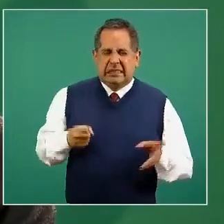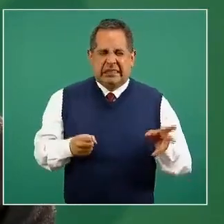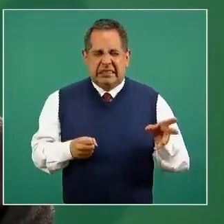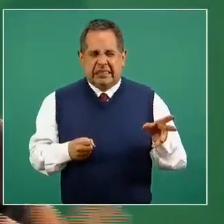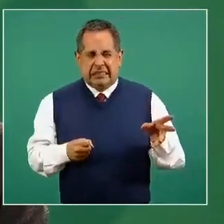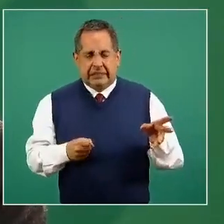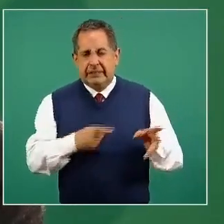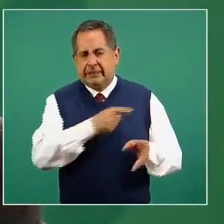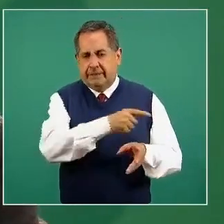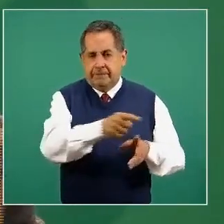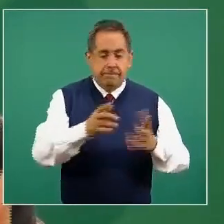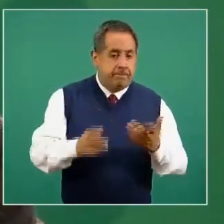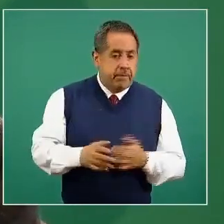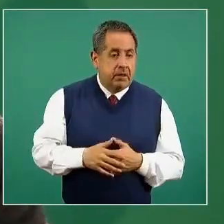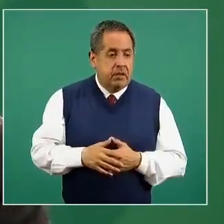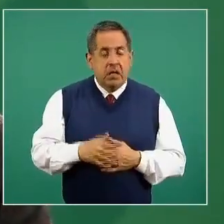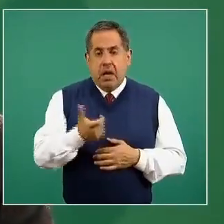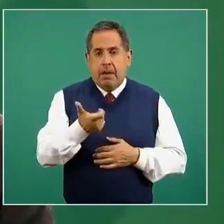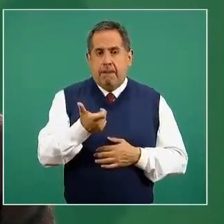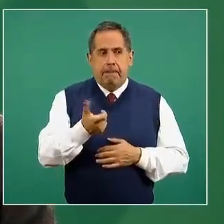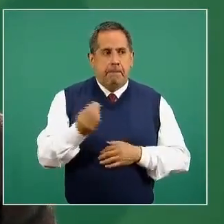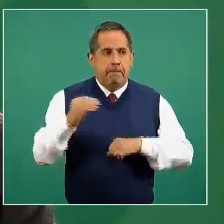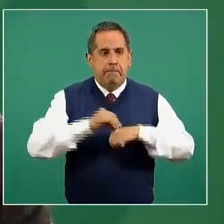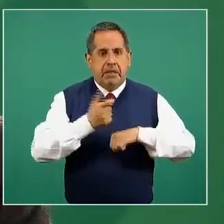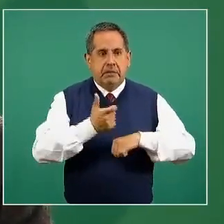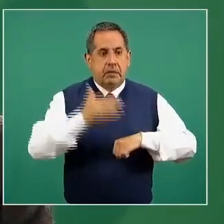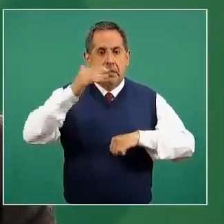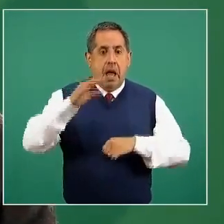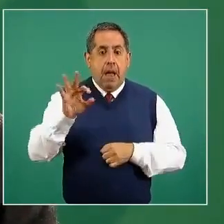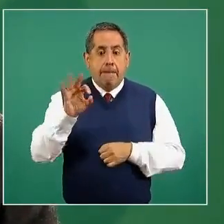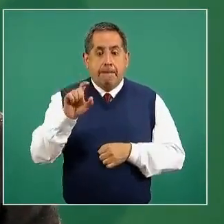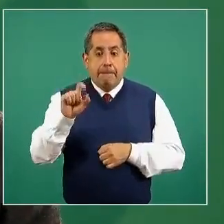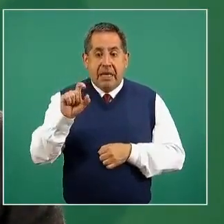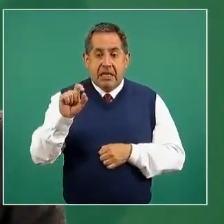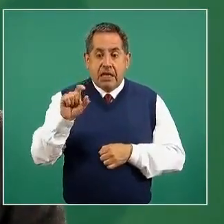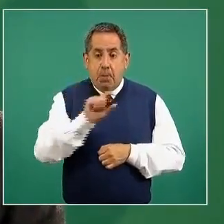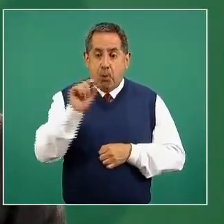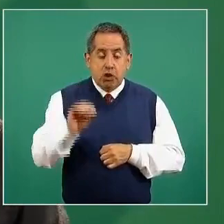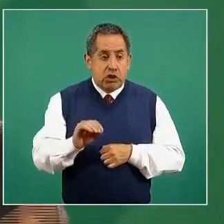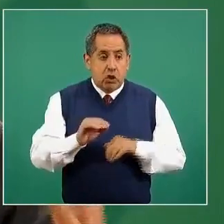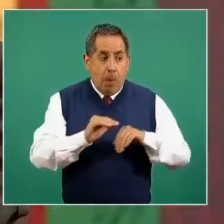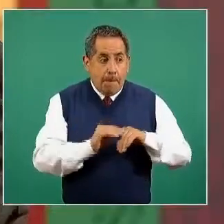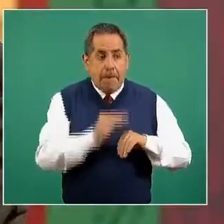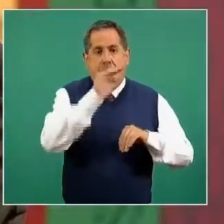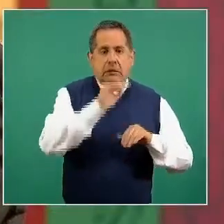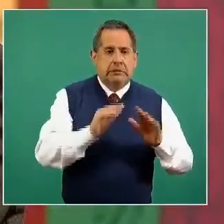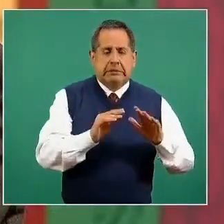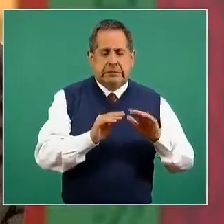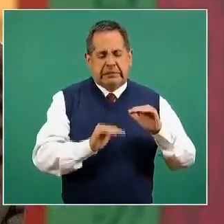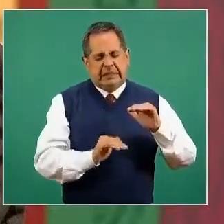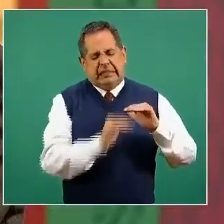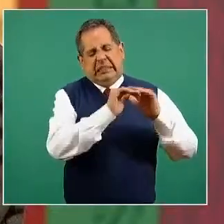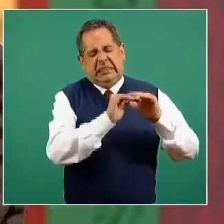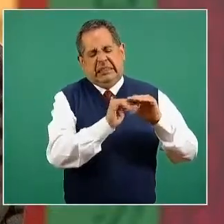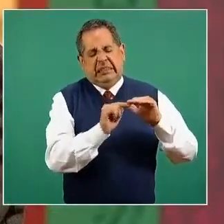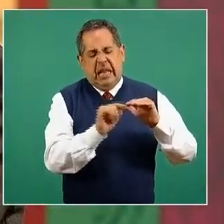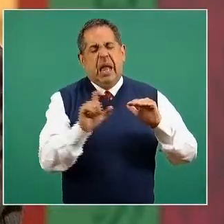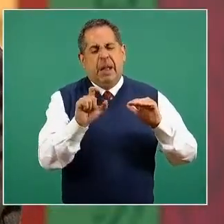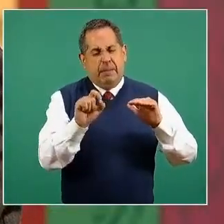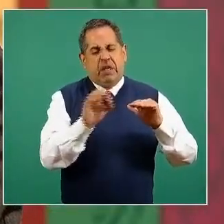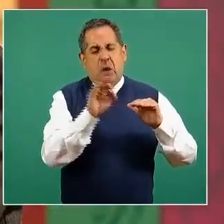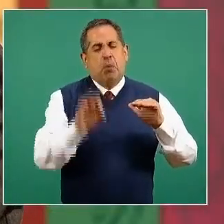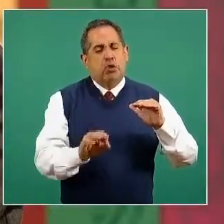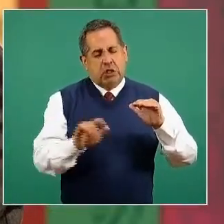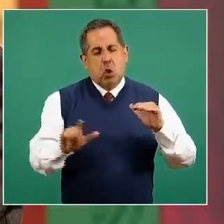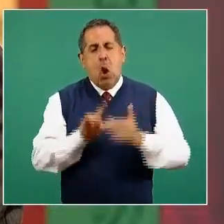esta condición, si hay un sobreprecio que corresponde 20% de aumento, pero está dentro de los marcos contemplados por